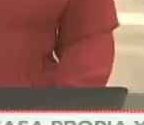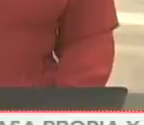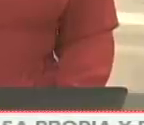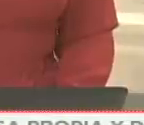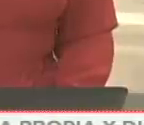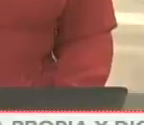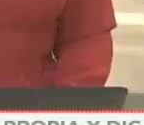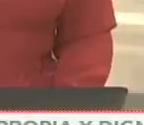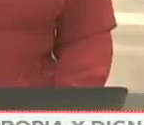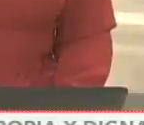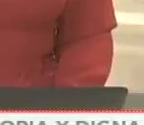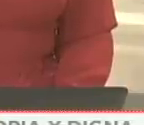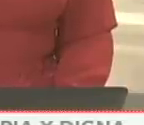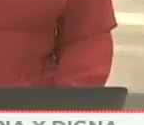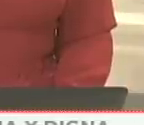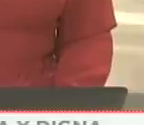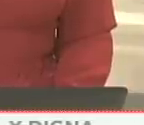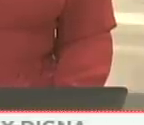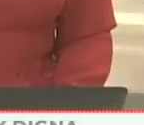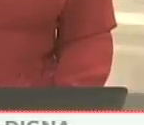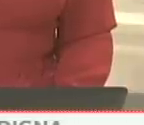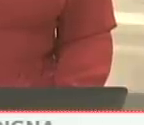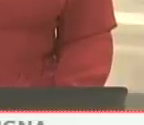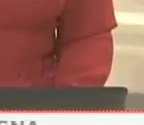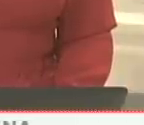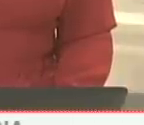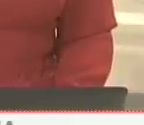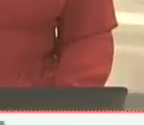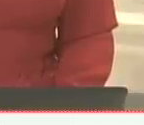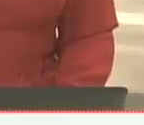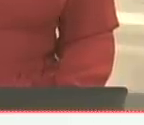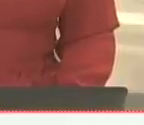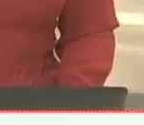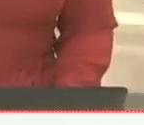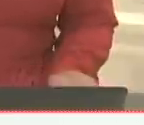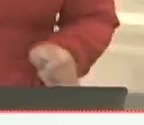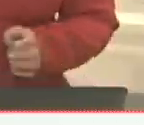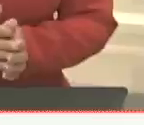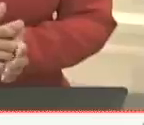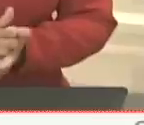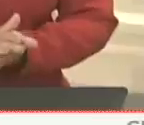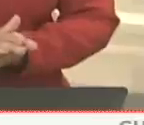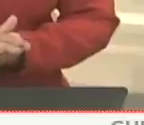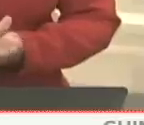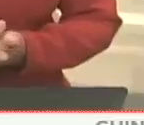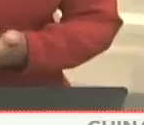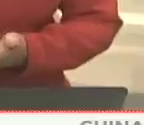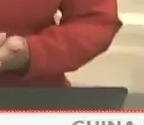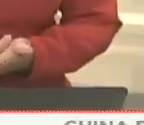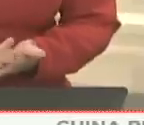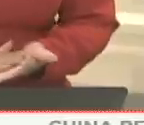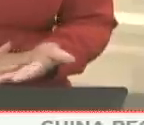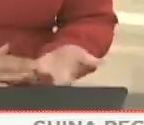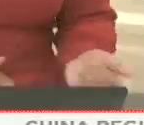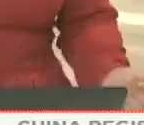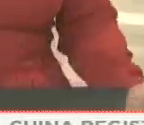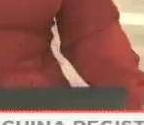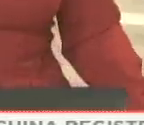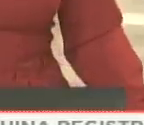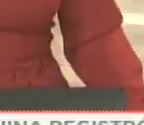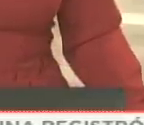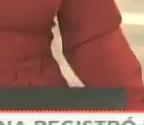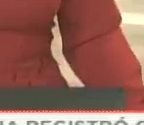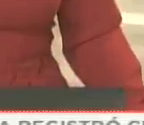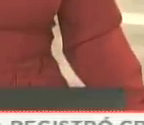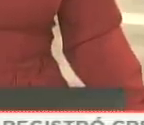Bien, y a esta hora de inmediato nos trasladamos hasta el Palacio de Miraflores, en donde a esta hora se genera información de interés para todo el pueblo venezolano. Veamos.